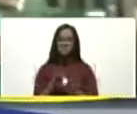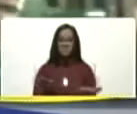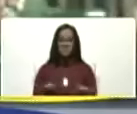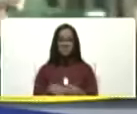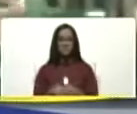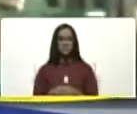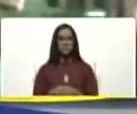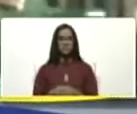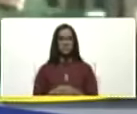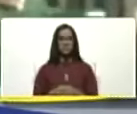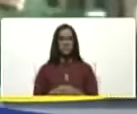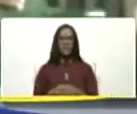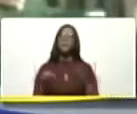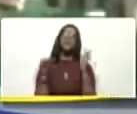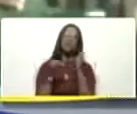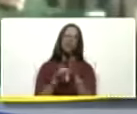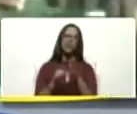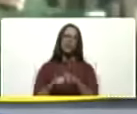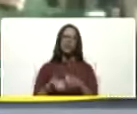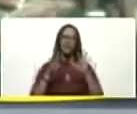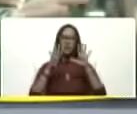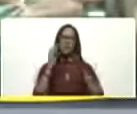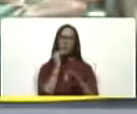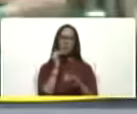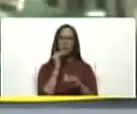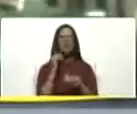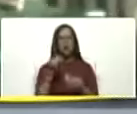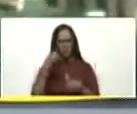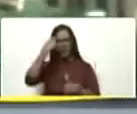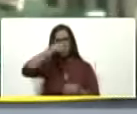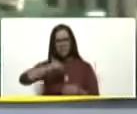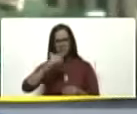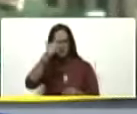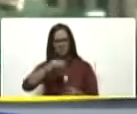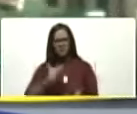¿Pero de dónde salieron esos patarucos? Vamos a ser sinceros, pues.